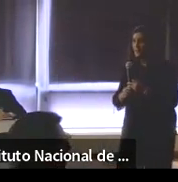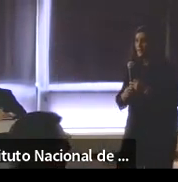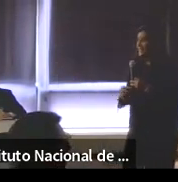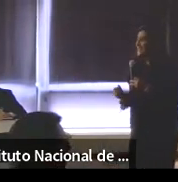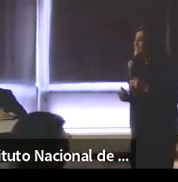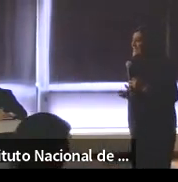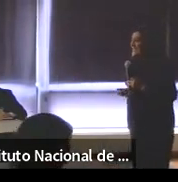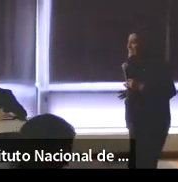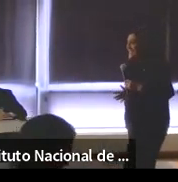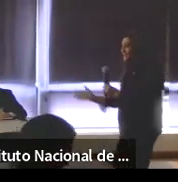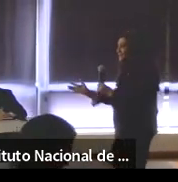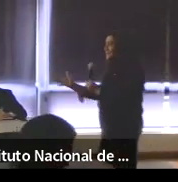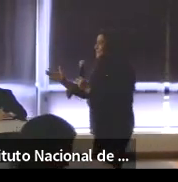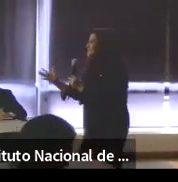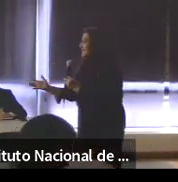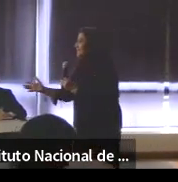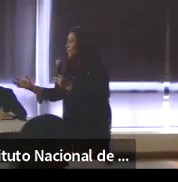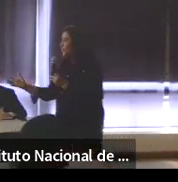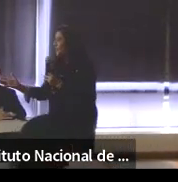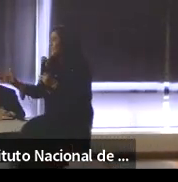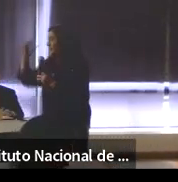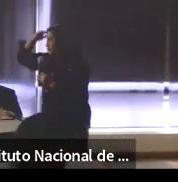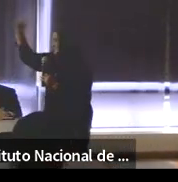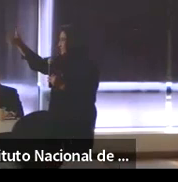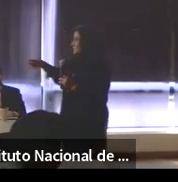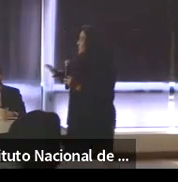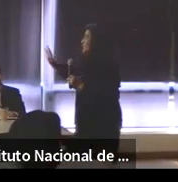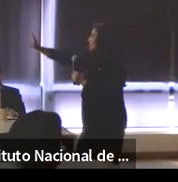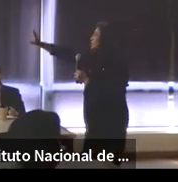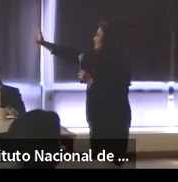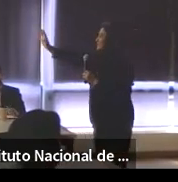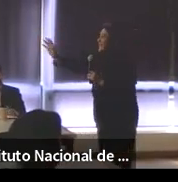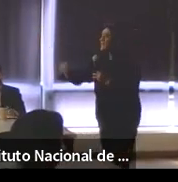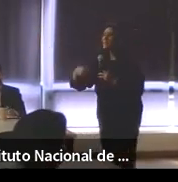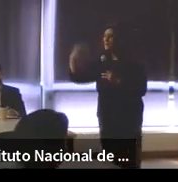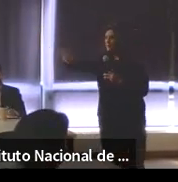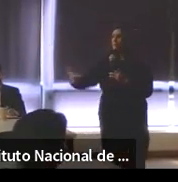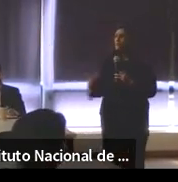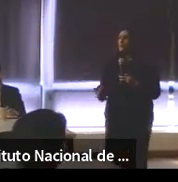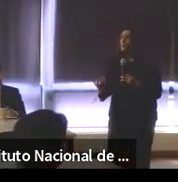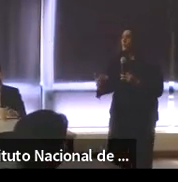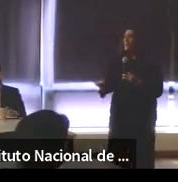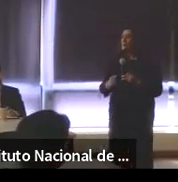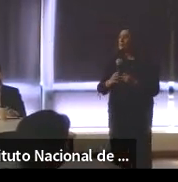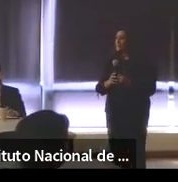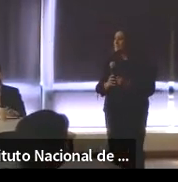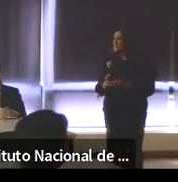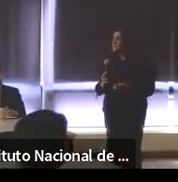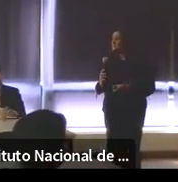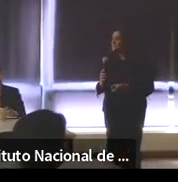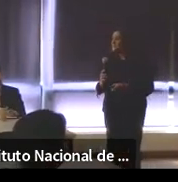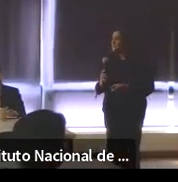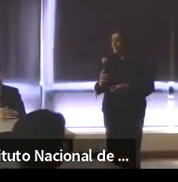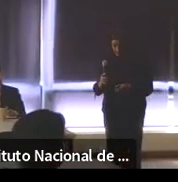de que lleguen ya pensando en otra situación que no tiene nada que ver con el motivo por el que los